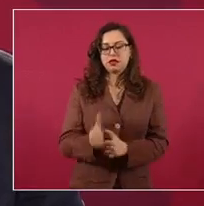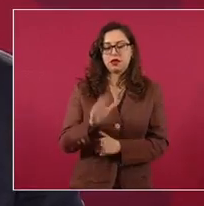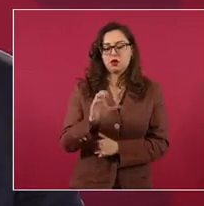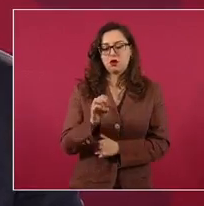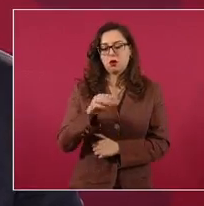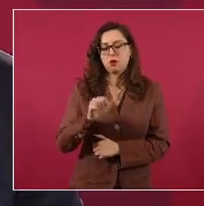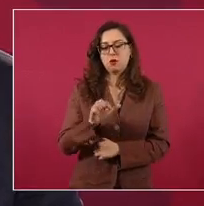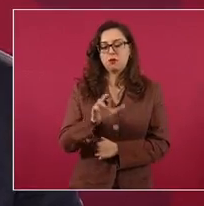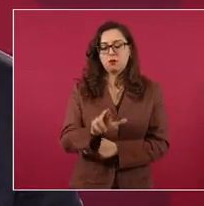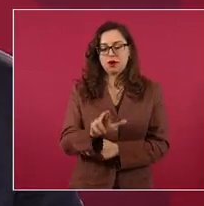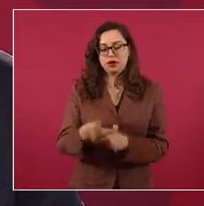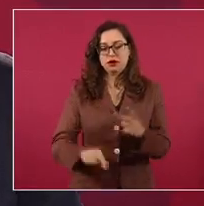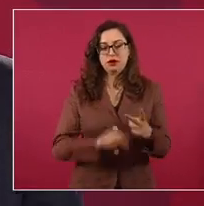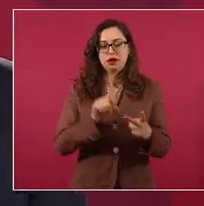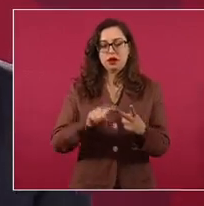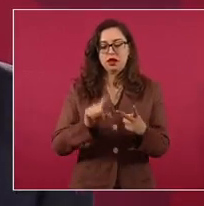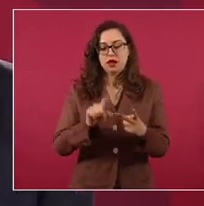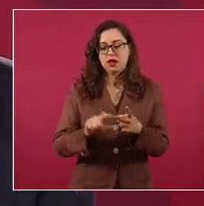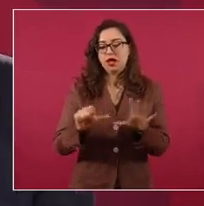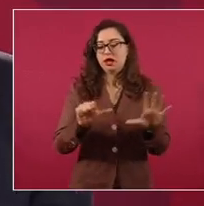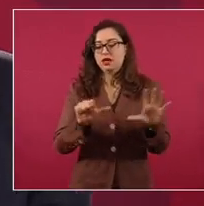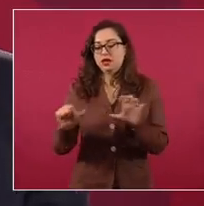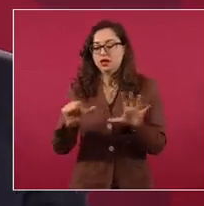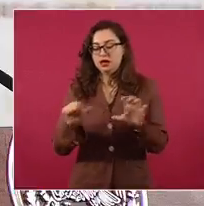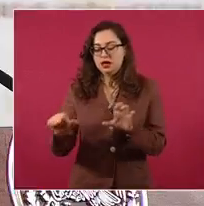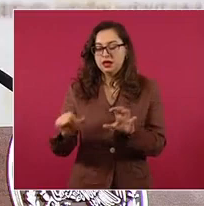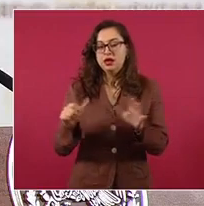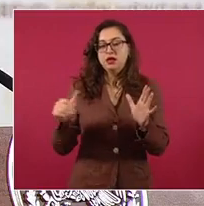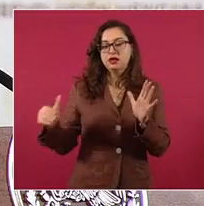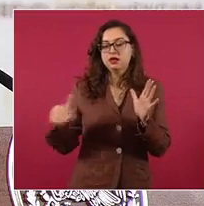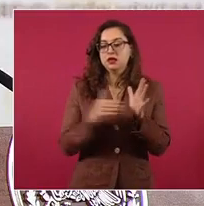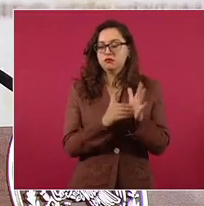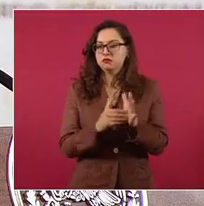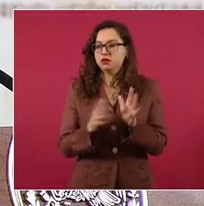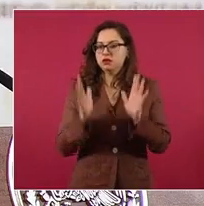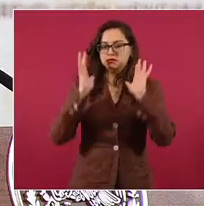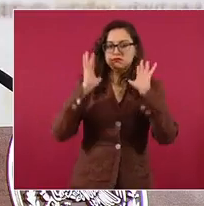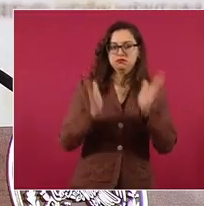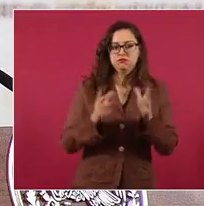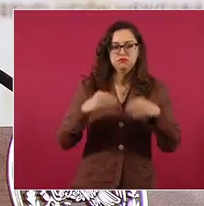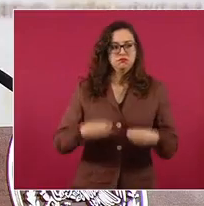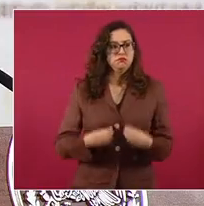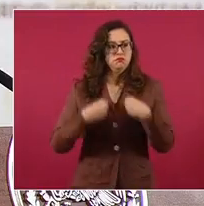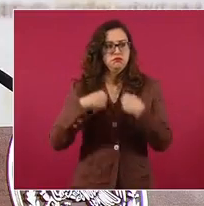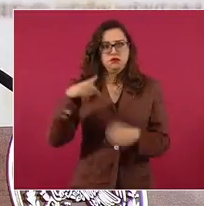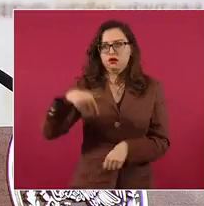269.000 son residentes permanentes, incluyendo las relaciones ya aprobadas por Comar,